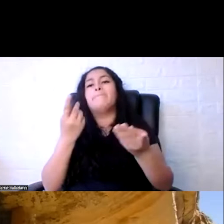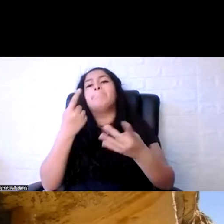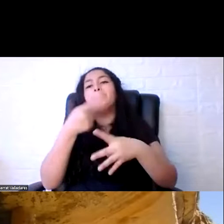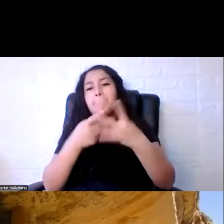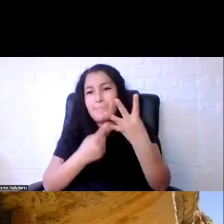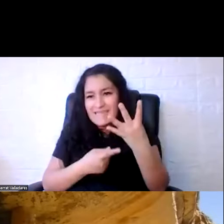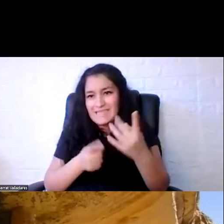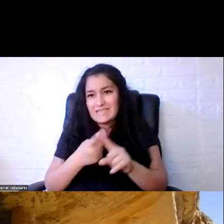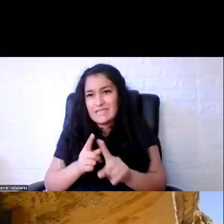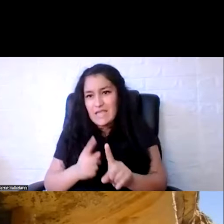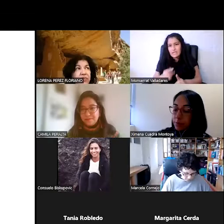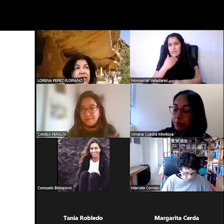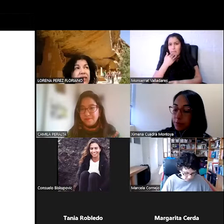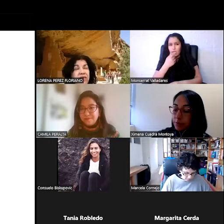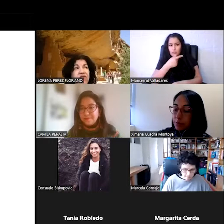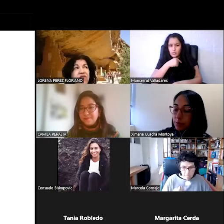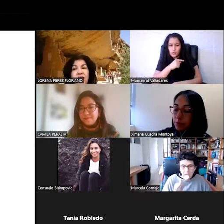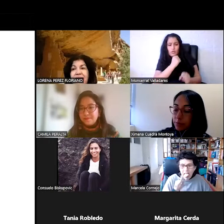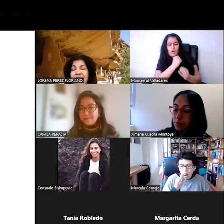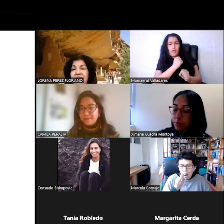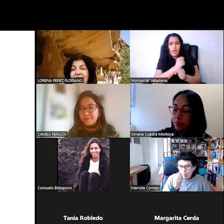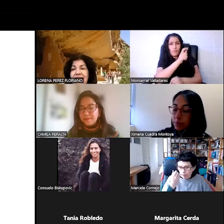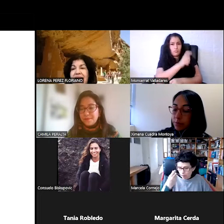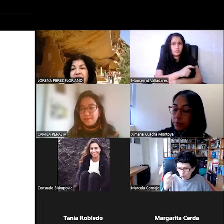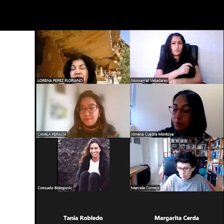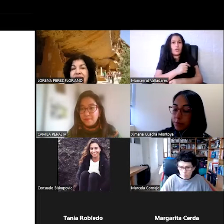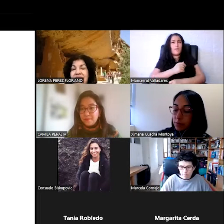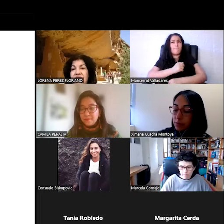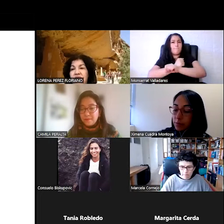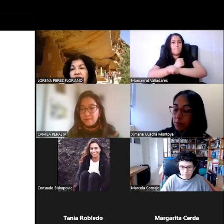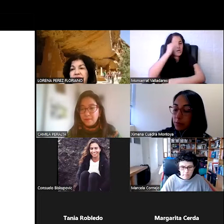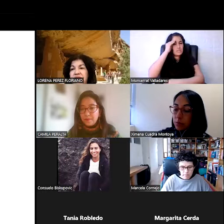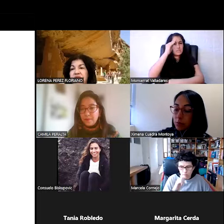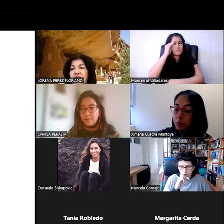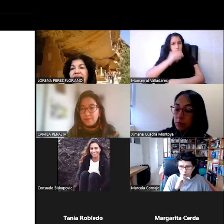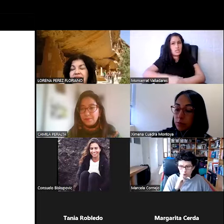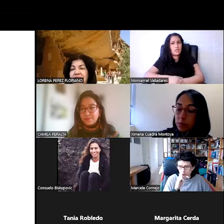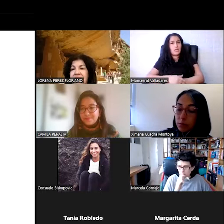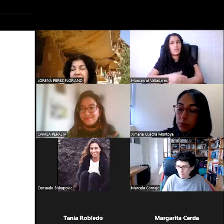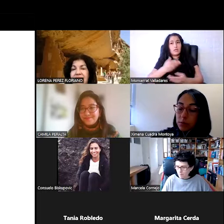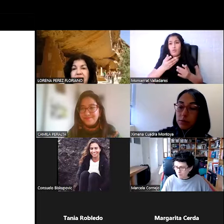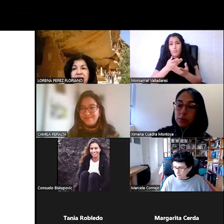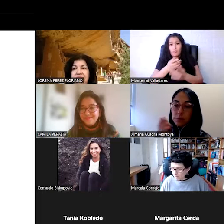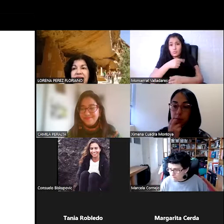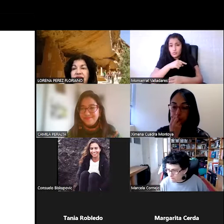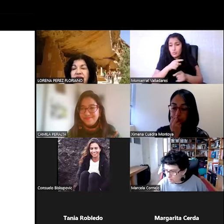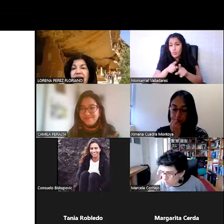con la policía fue operacionalizado leyendo a personas como ustedes, ciencias sociales,